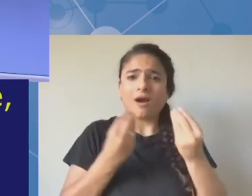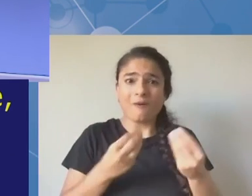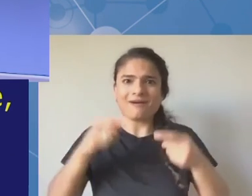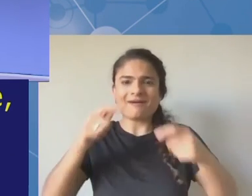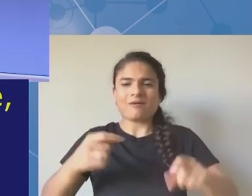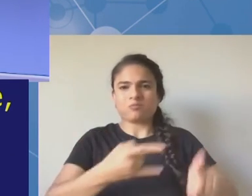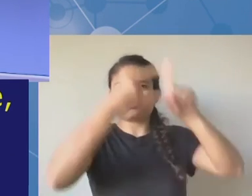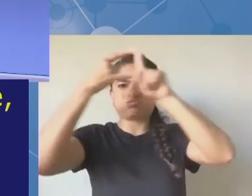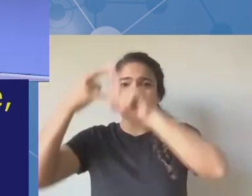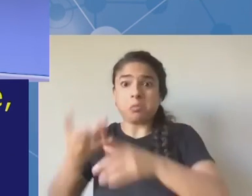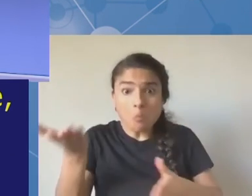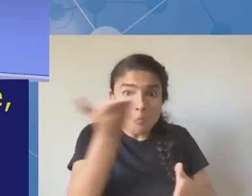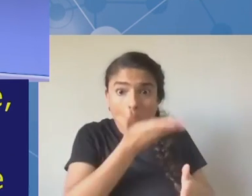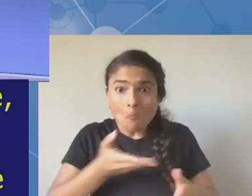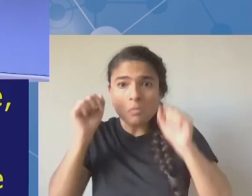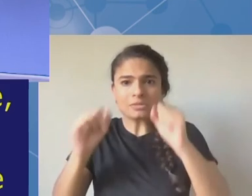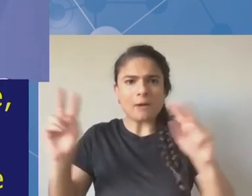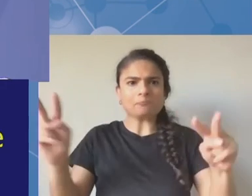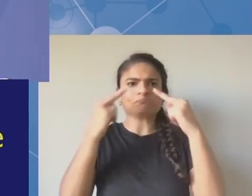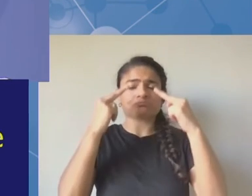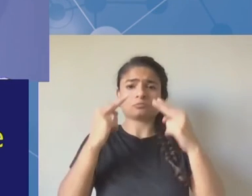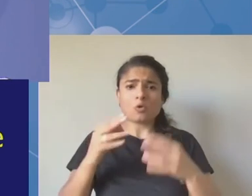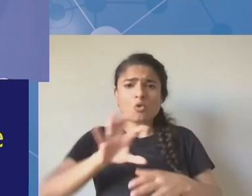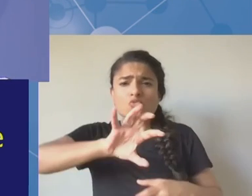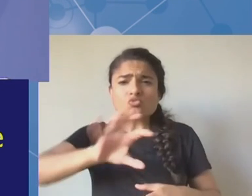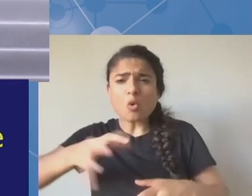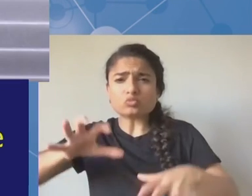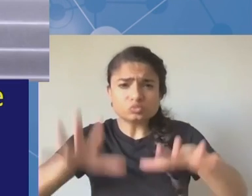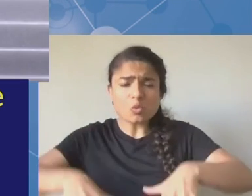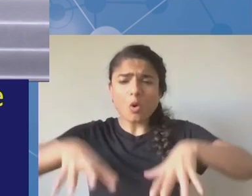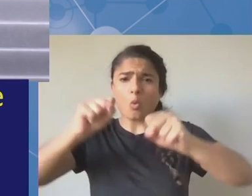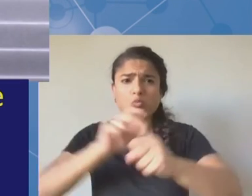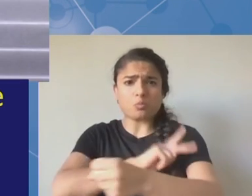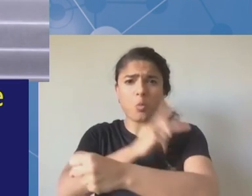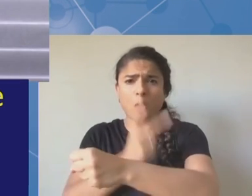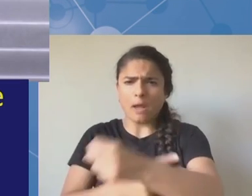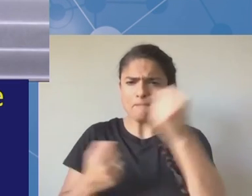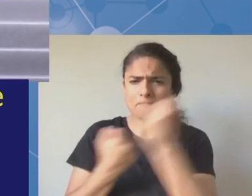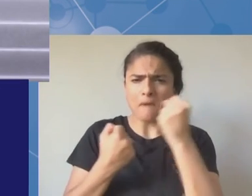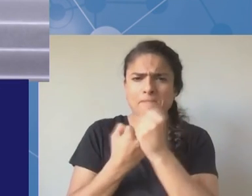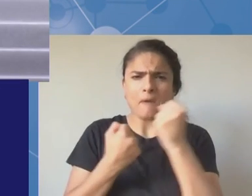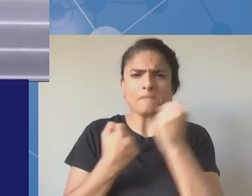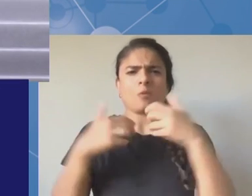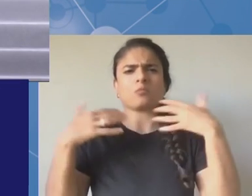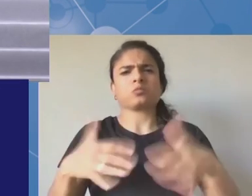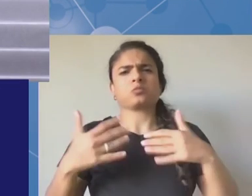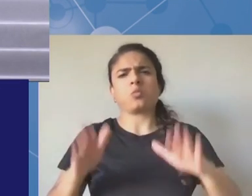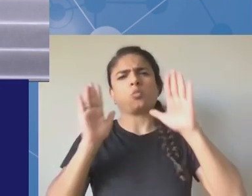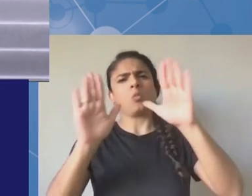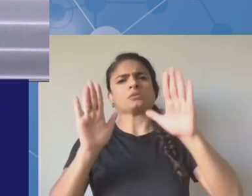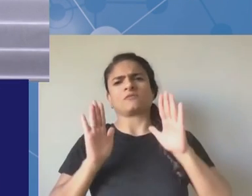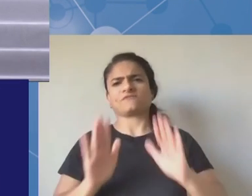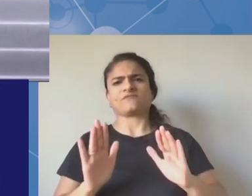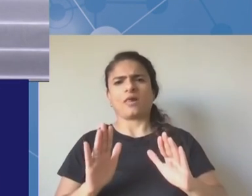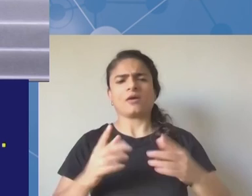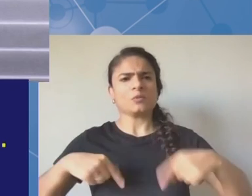desear todo lo mejor al siguiente presidente que está con nosotros aquí de manera virtual, y obviamente quiero agradecer también